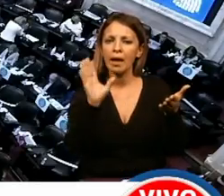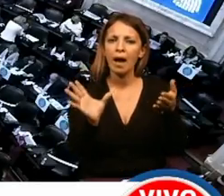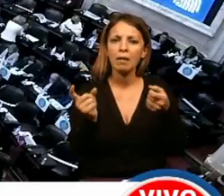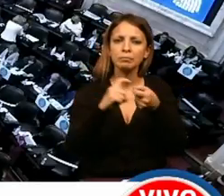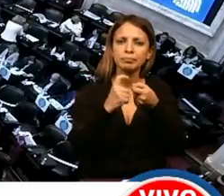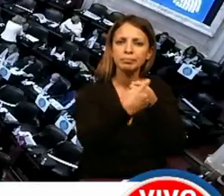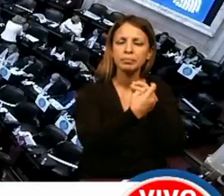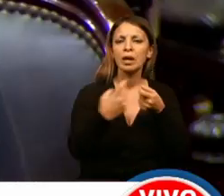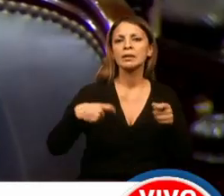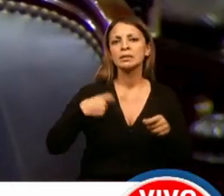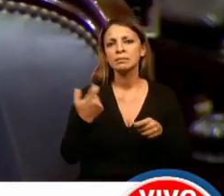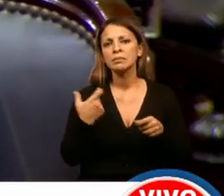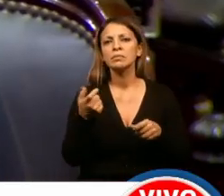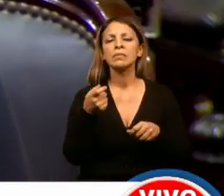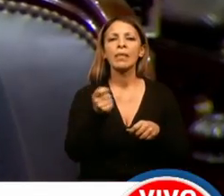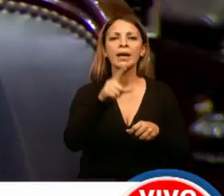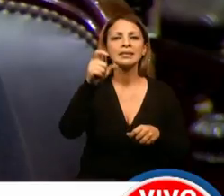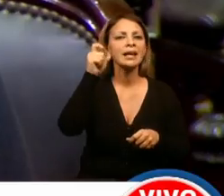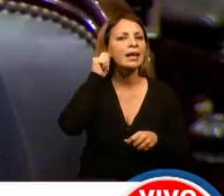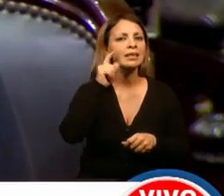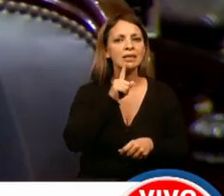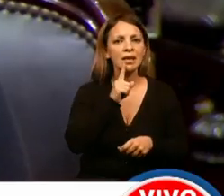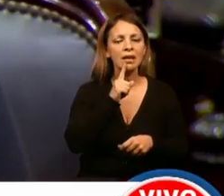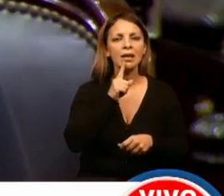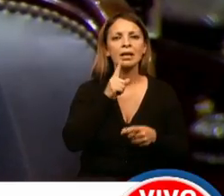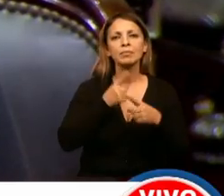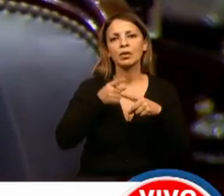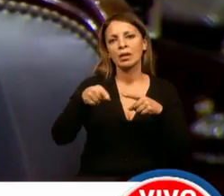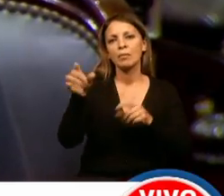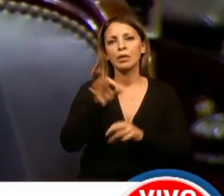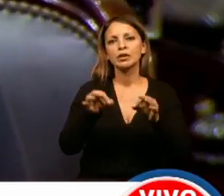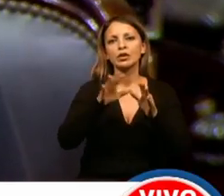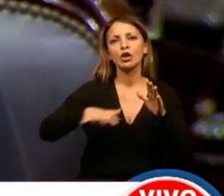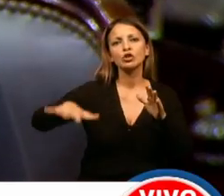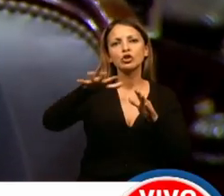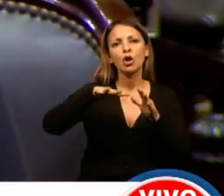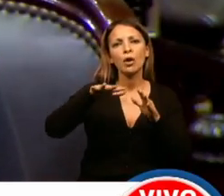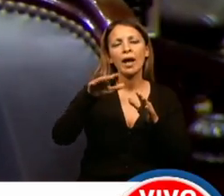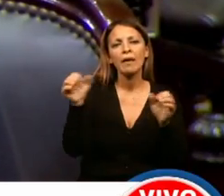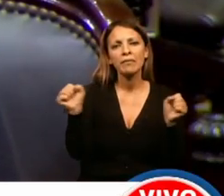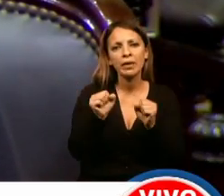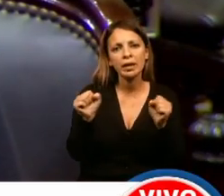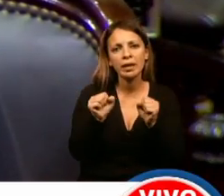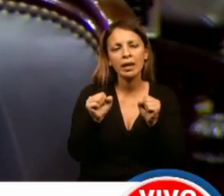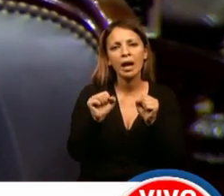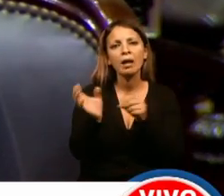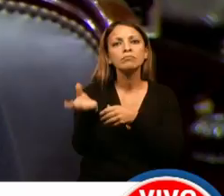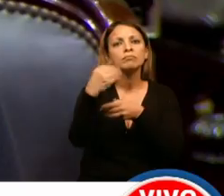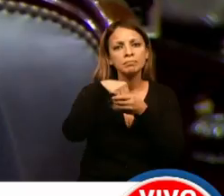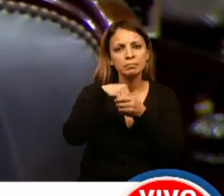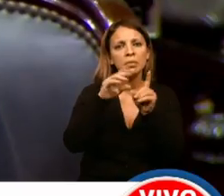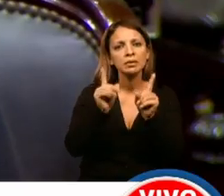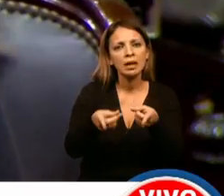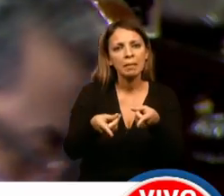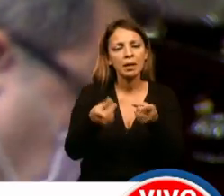sindicatos y regionales de la cgt ante este proyecto de zona fría donde involucra a las organizaciones